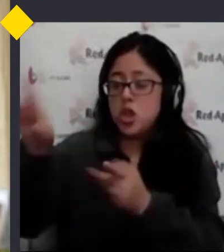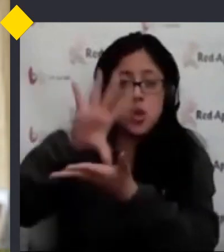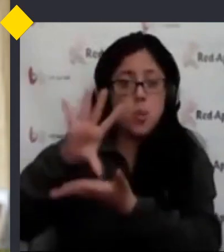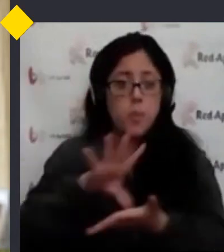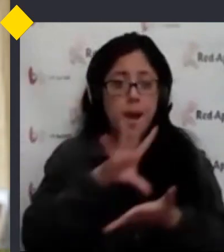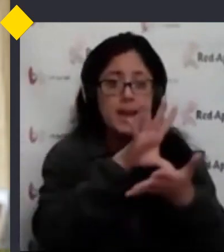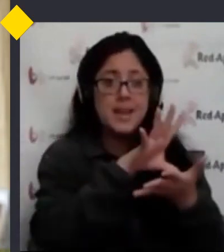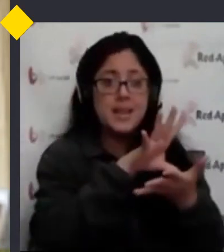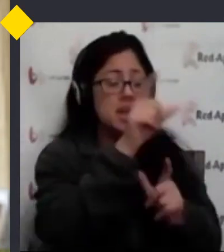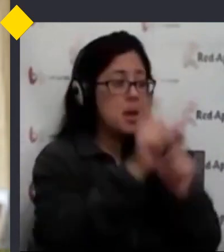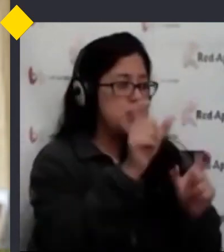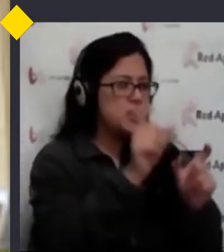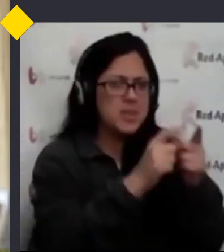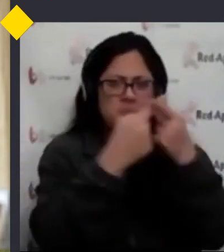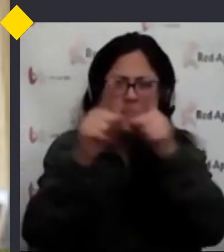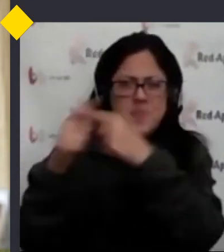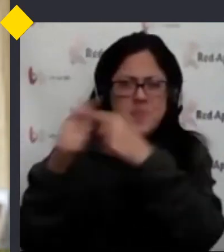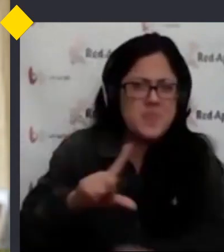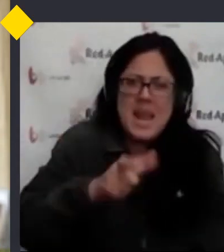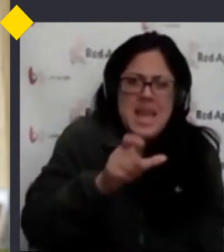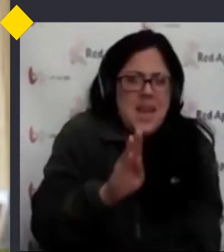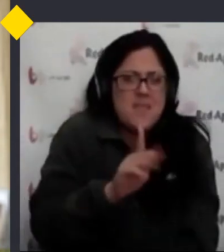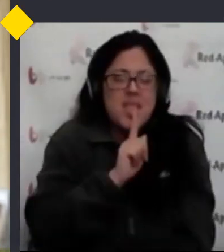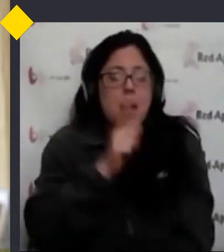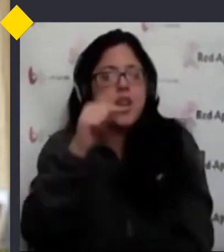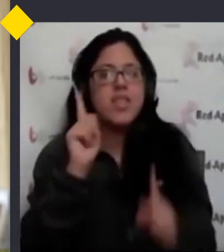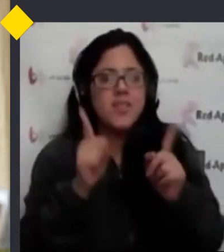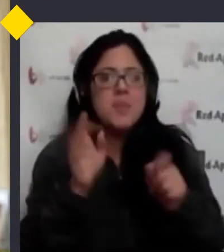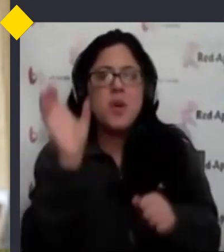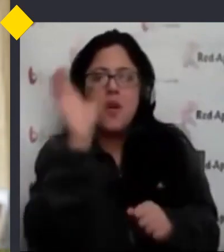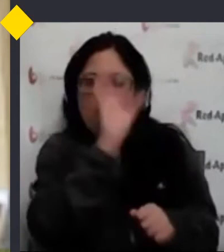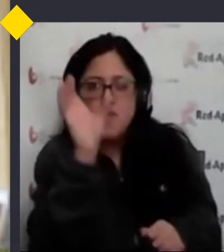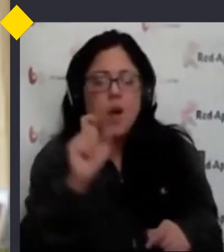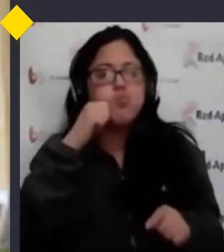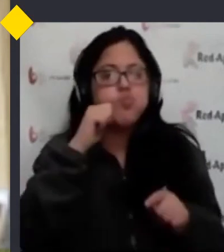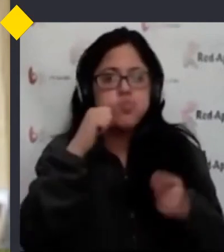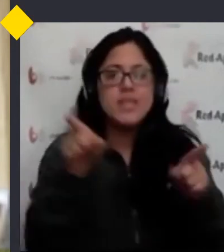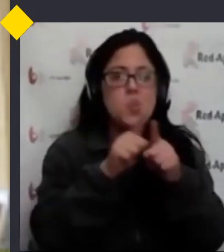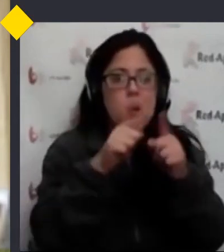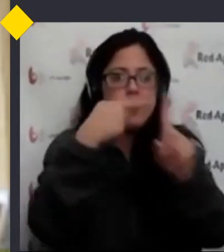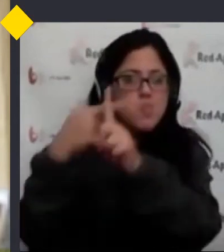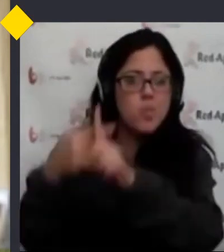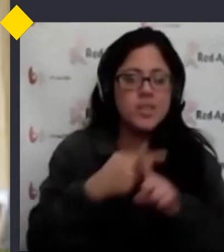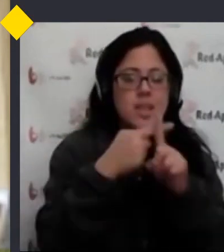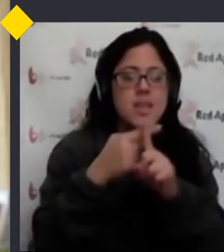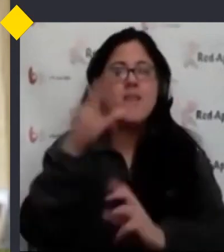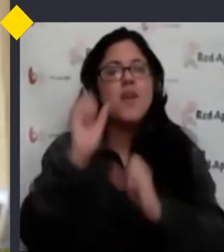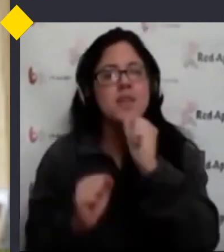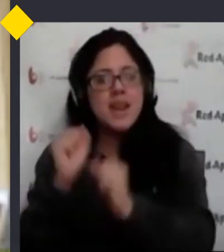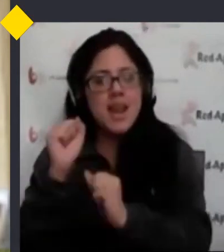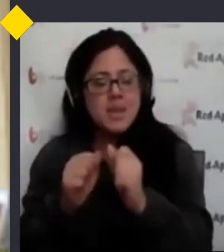personas LGBT, o sea, eso creo que tenemos que buscarlo y se va a convertir en un activo. El que las empresas